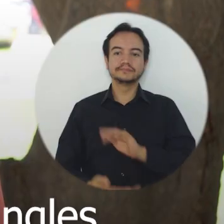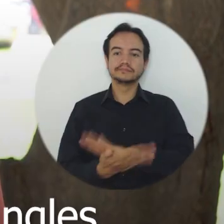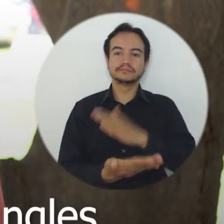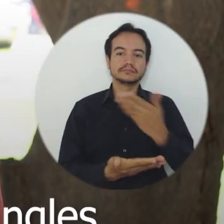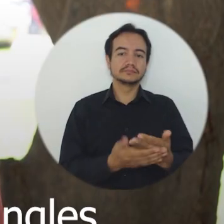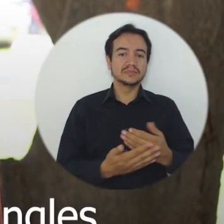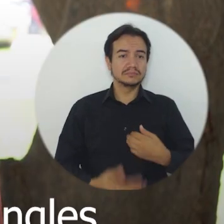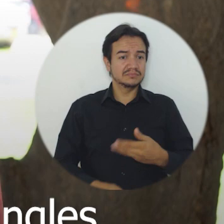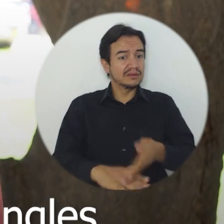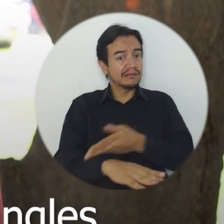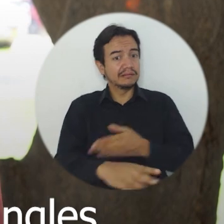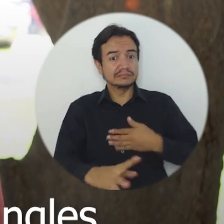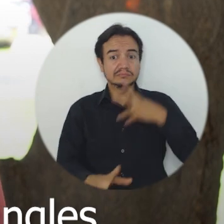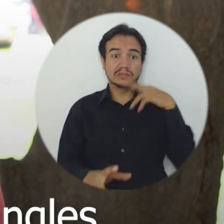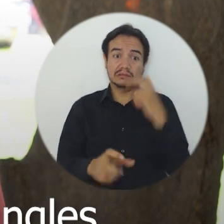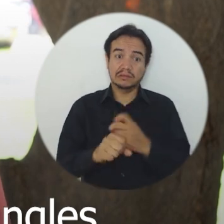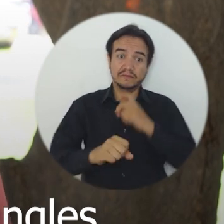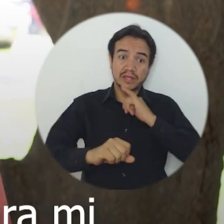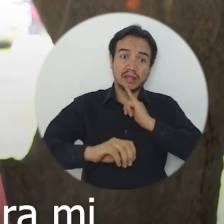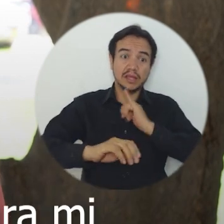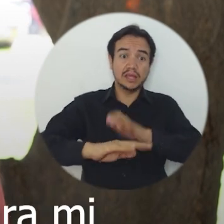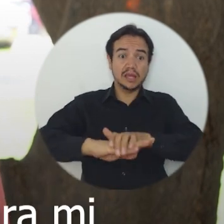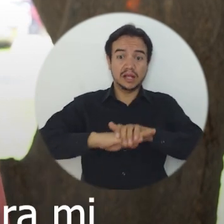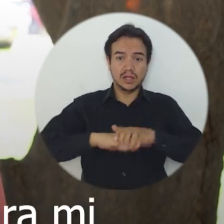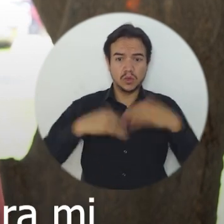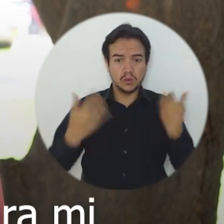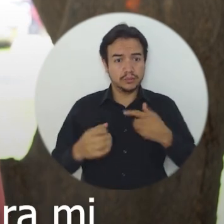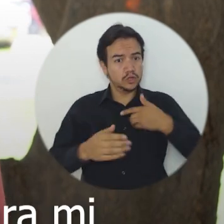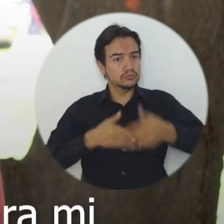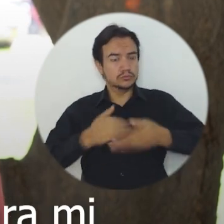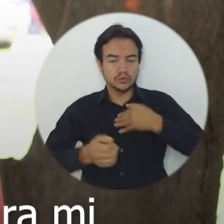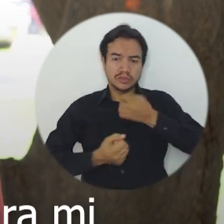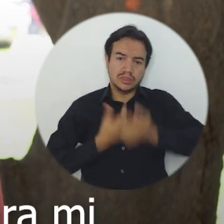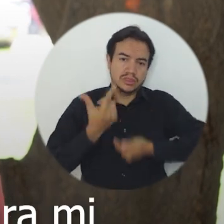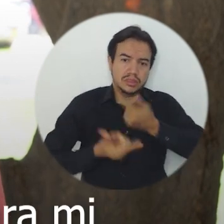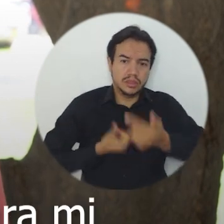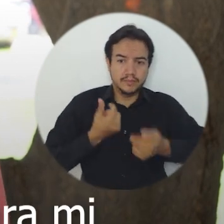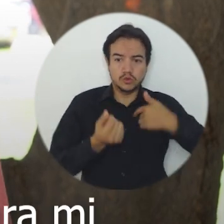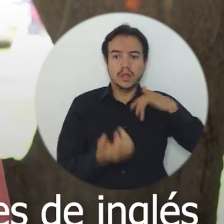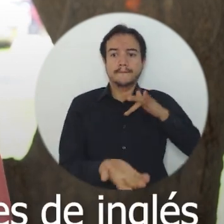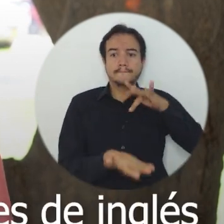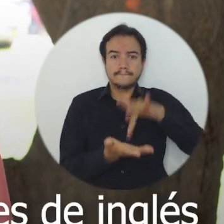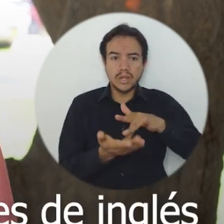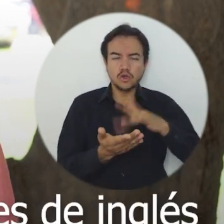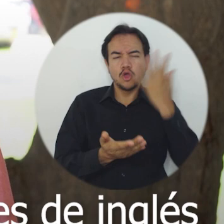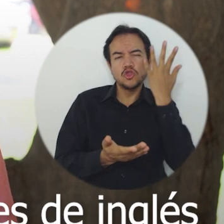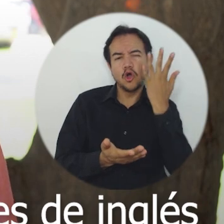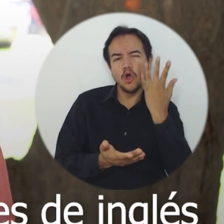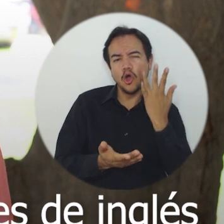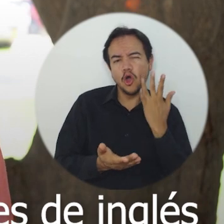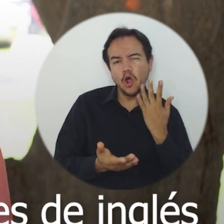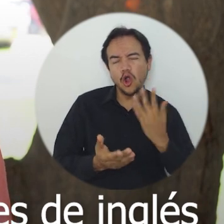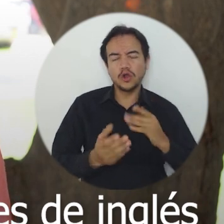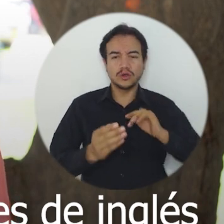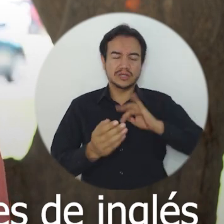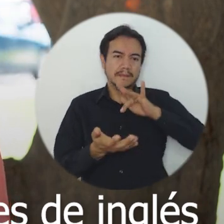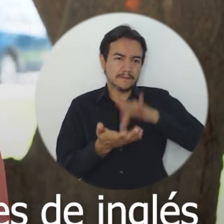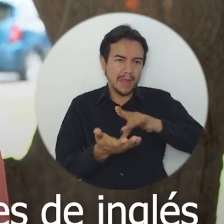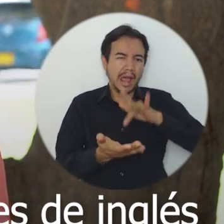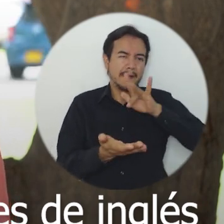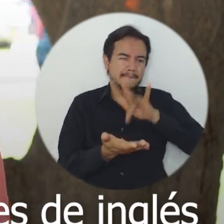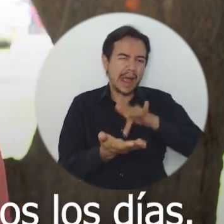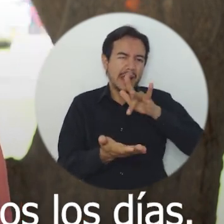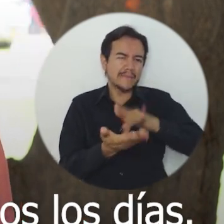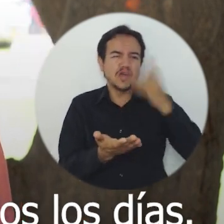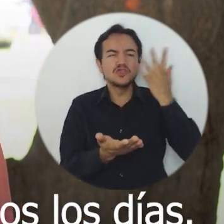I didn't speak any of English and was something really difficult for me. Once I start my